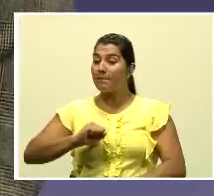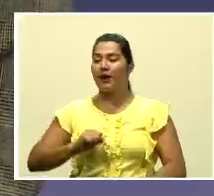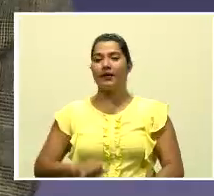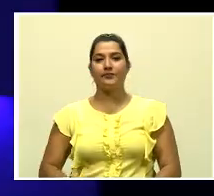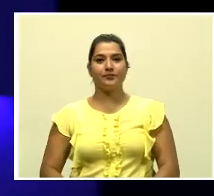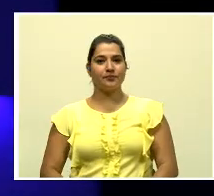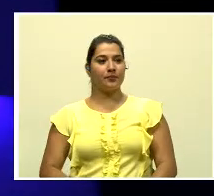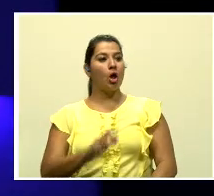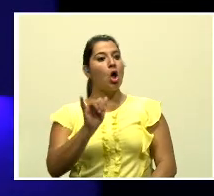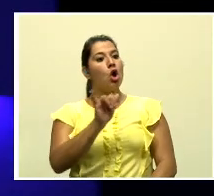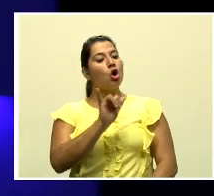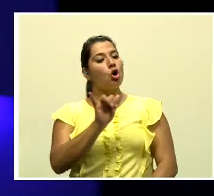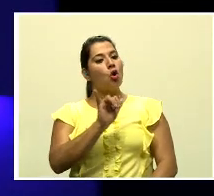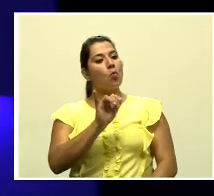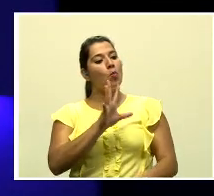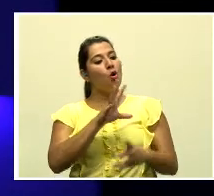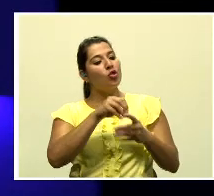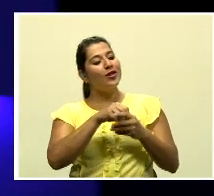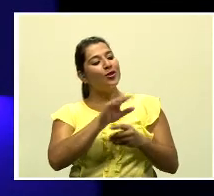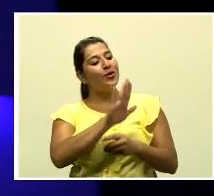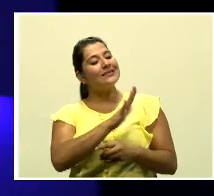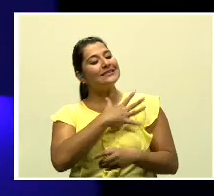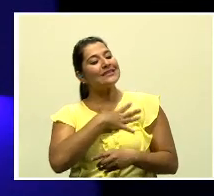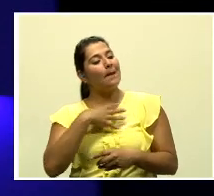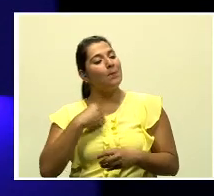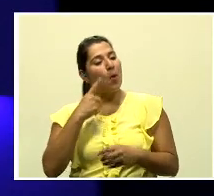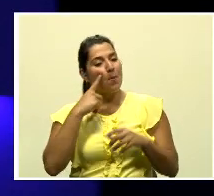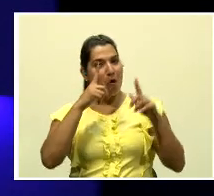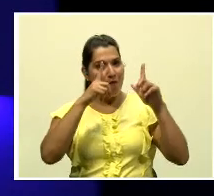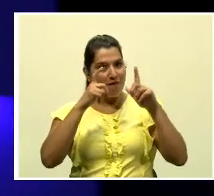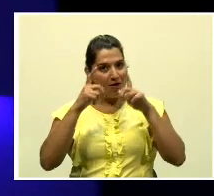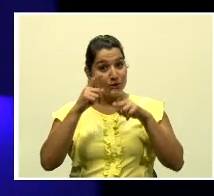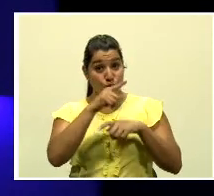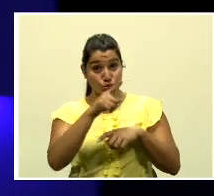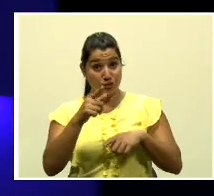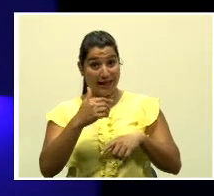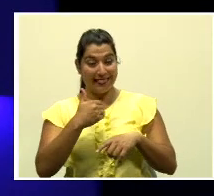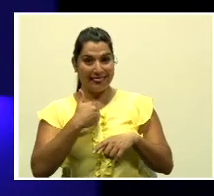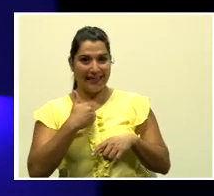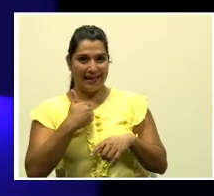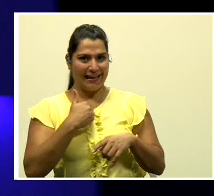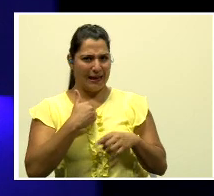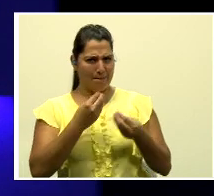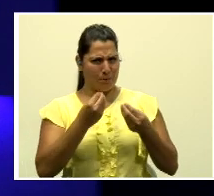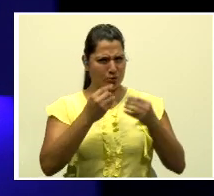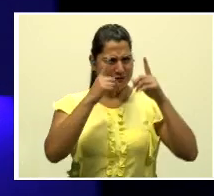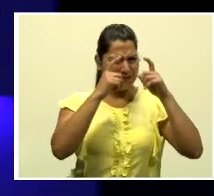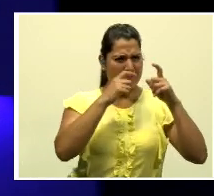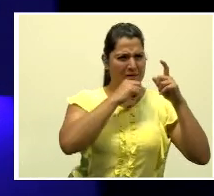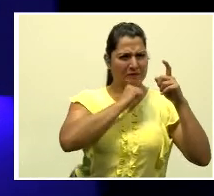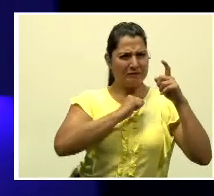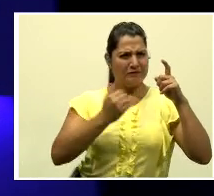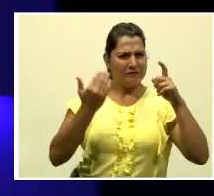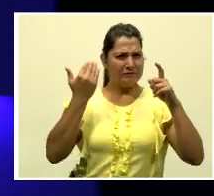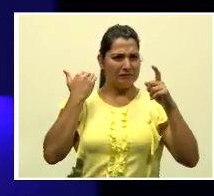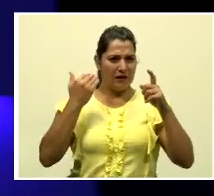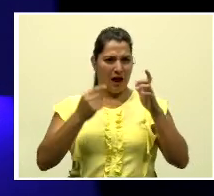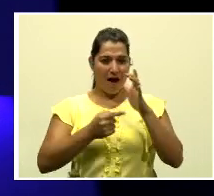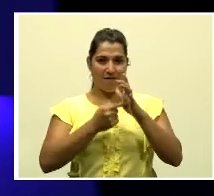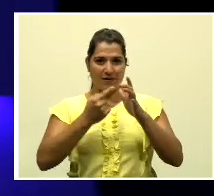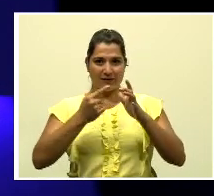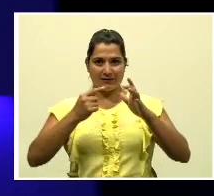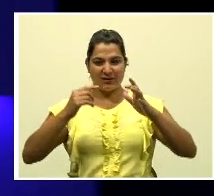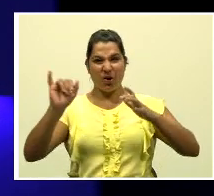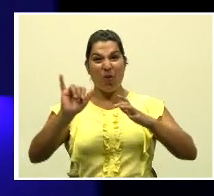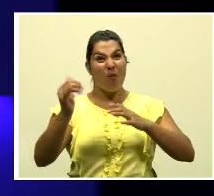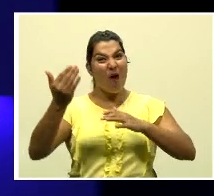como parte de esa pasión por la fotografía, usted tiene varias Leicas, tiene cámaras de caja, sí.